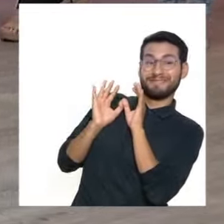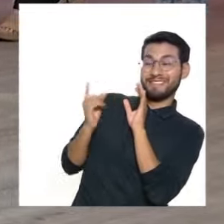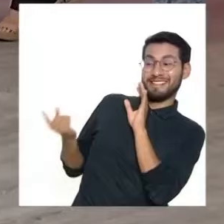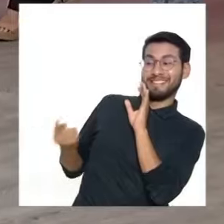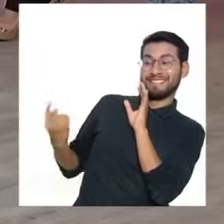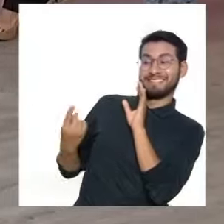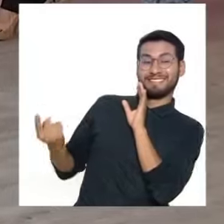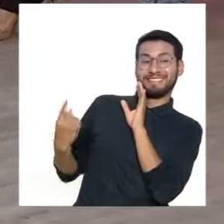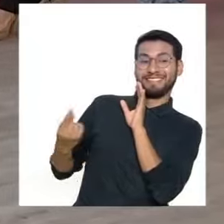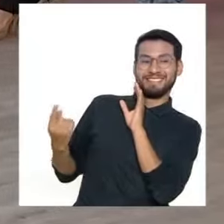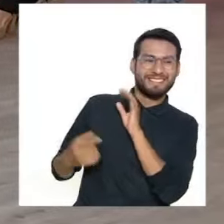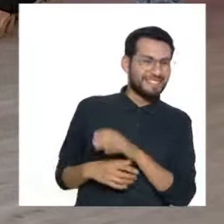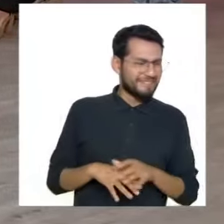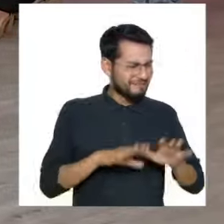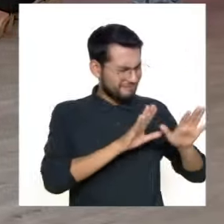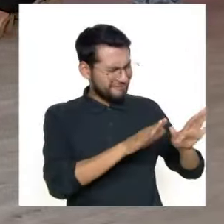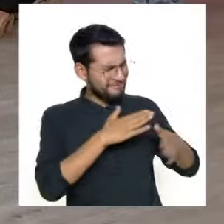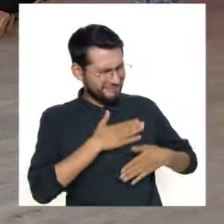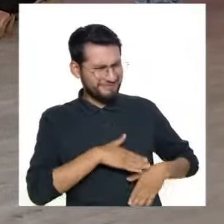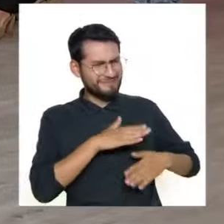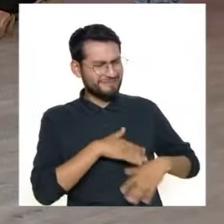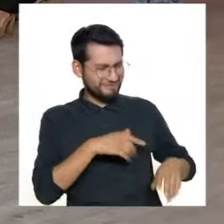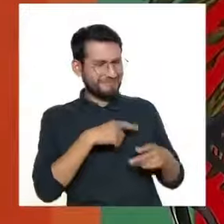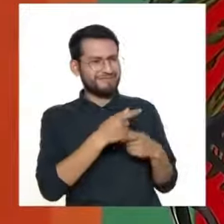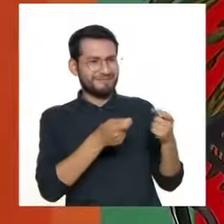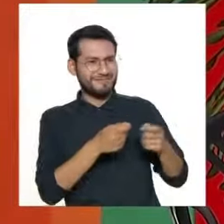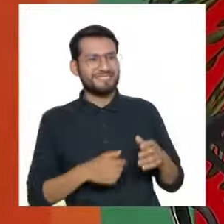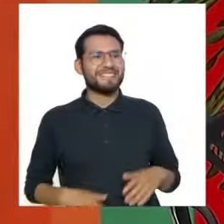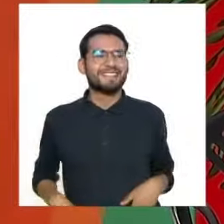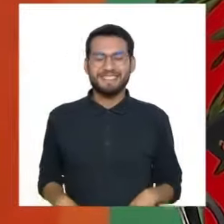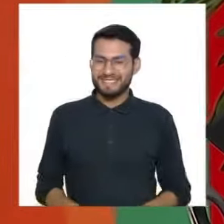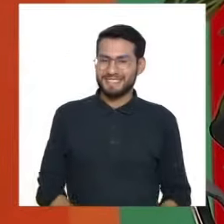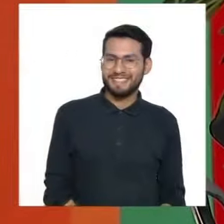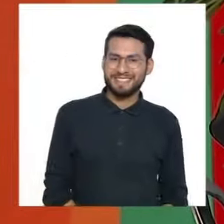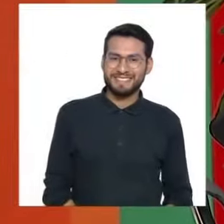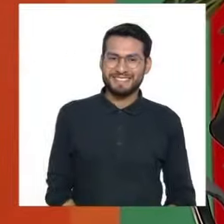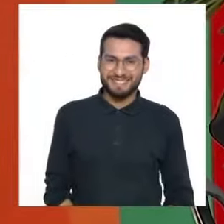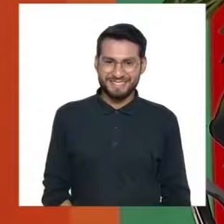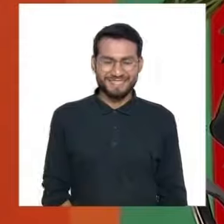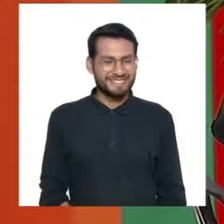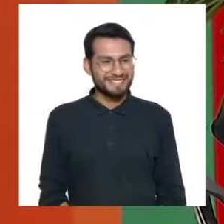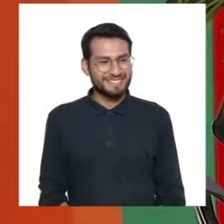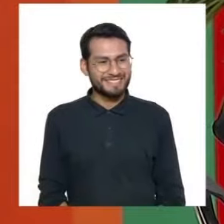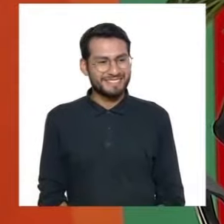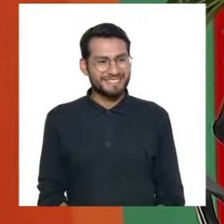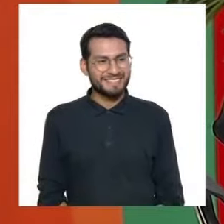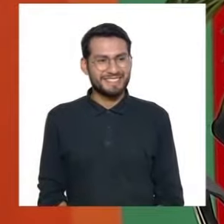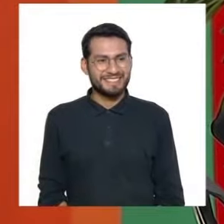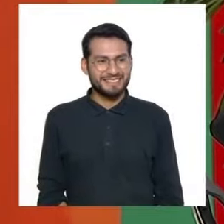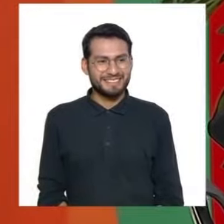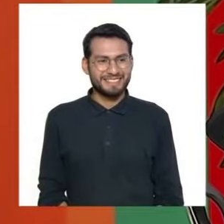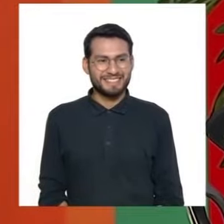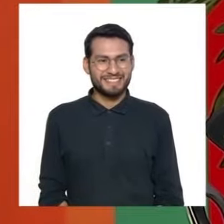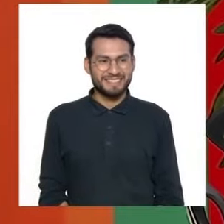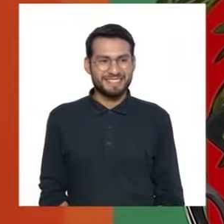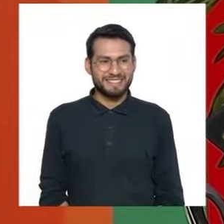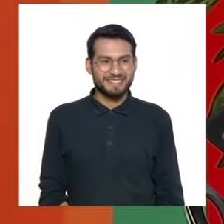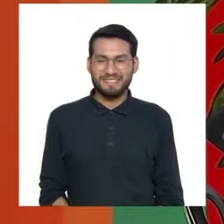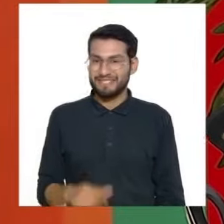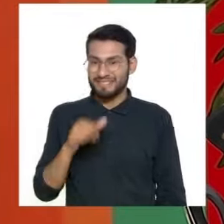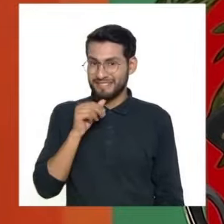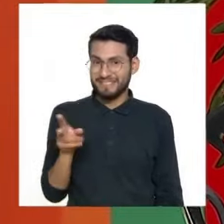acá tranquilos tranquilos está bajo control está caliente eso ya no